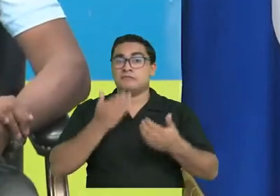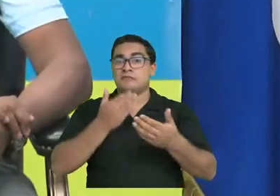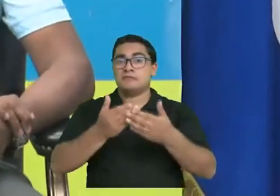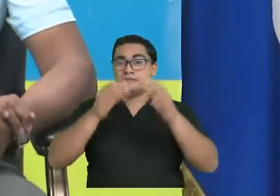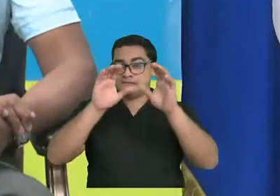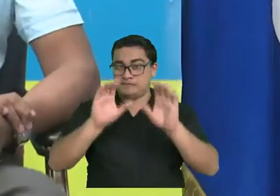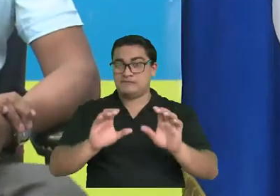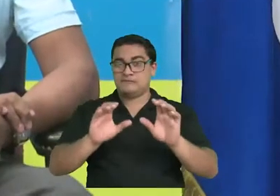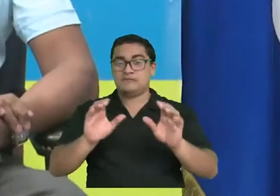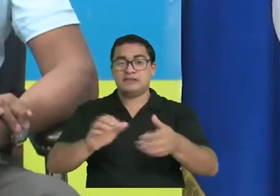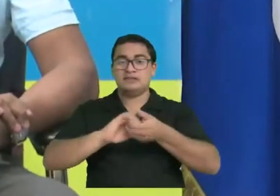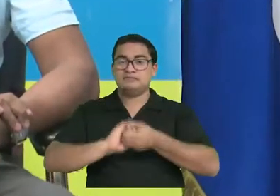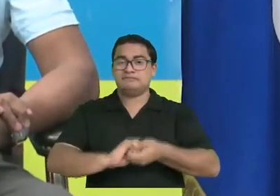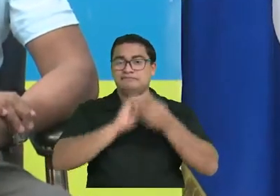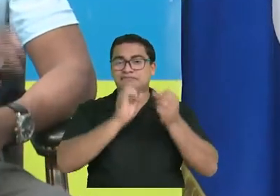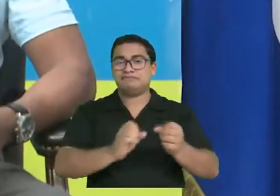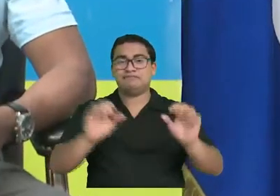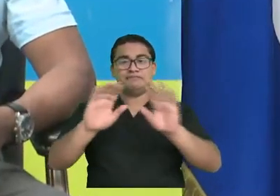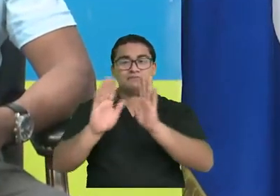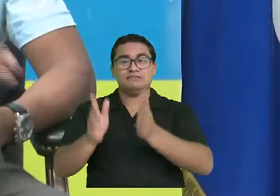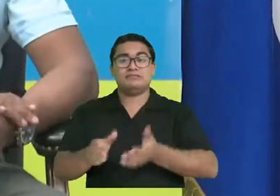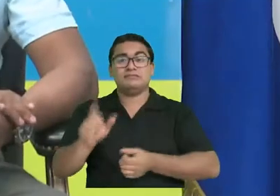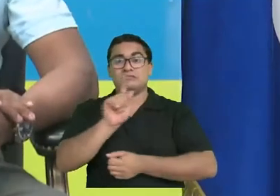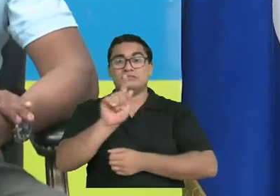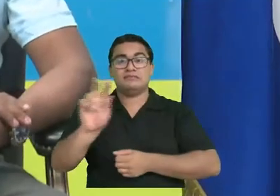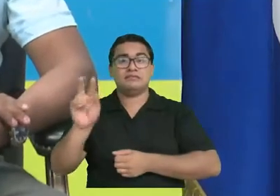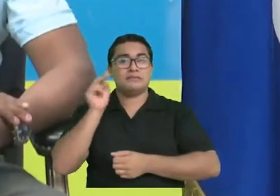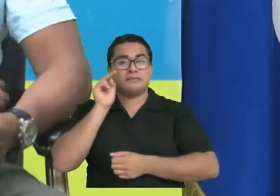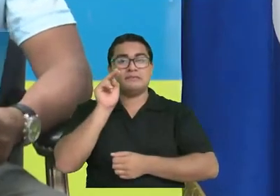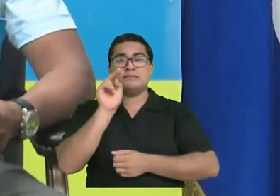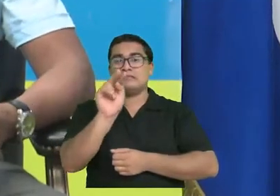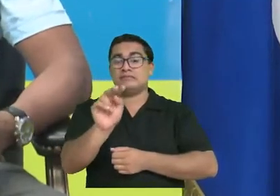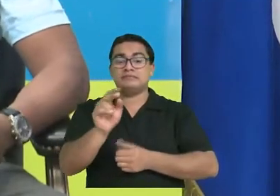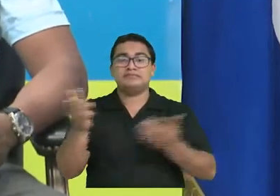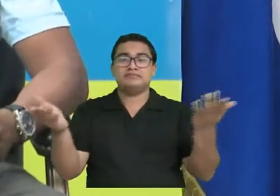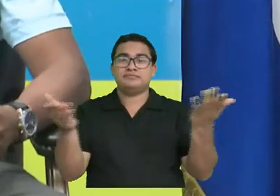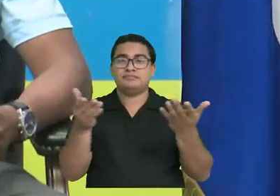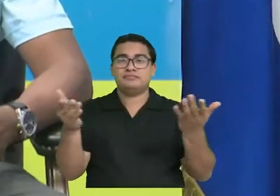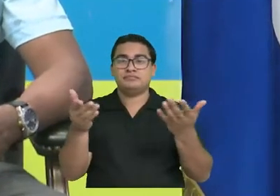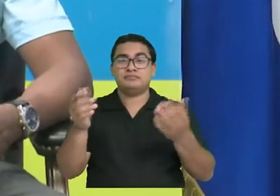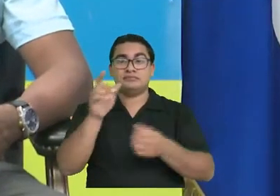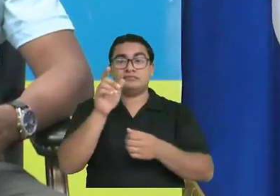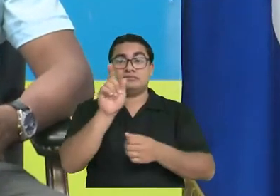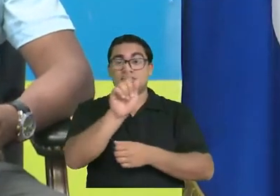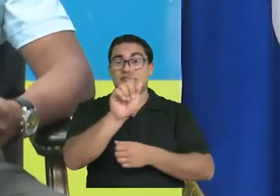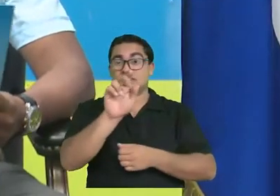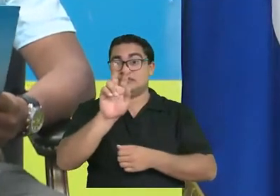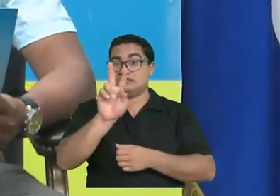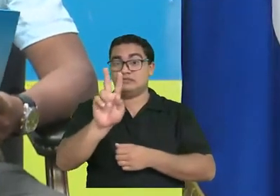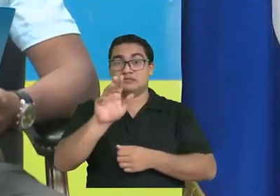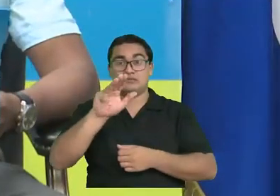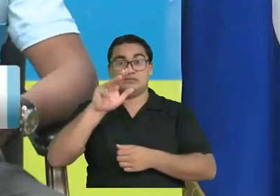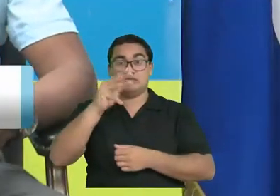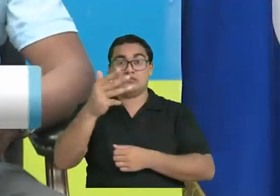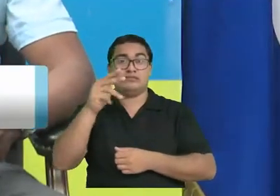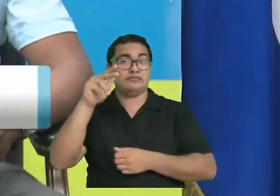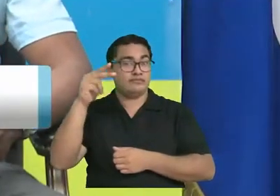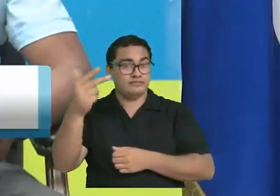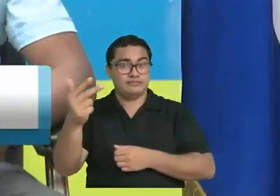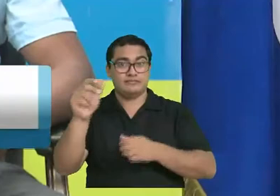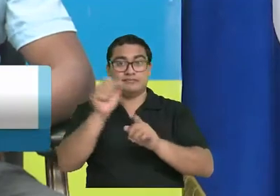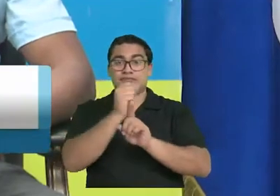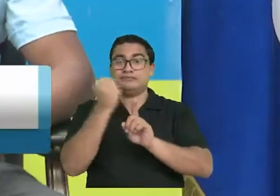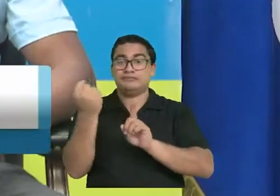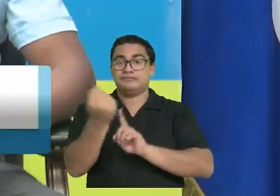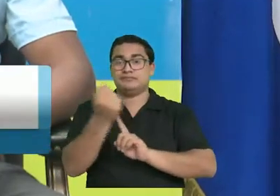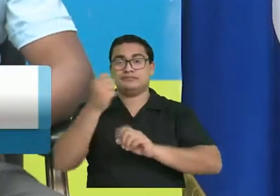Buenas tardes, amigos y amigas televidentes que nos sintonizan a esta hora a través de la frecuencia del canal 98, el canal parlamentario, el